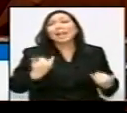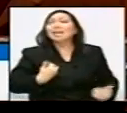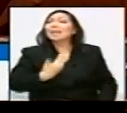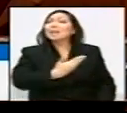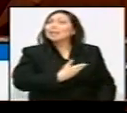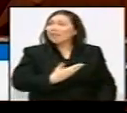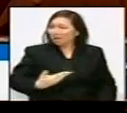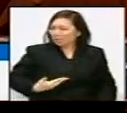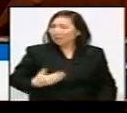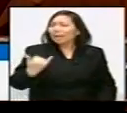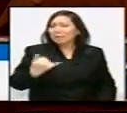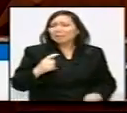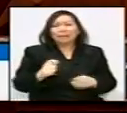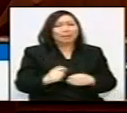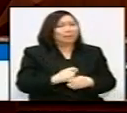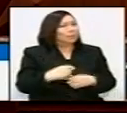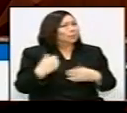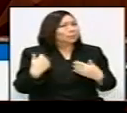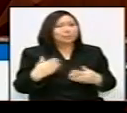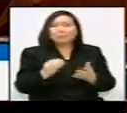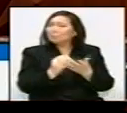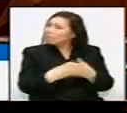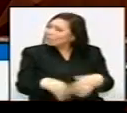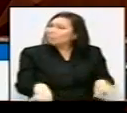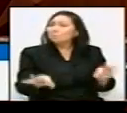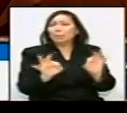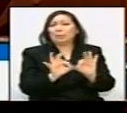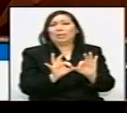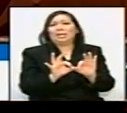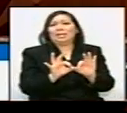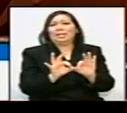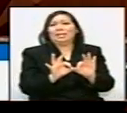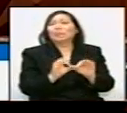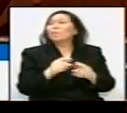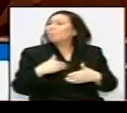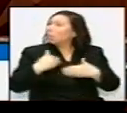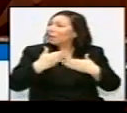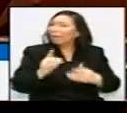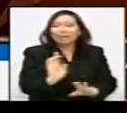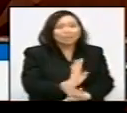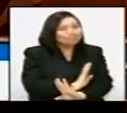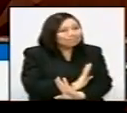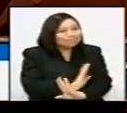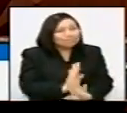gobierno entiende que esta tarea es imprescindible e impostergable.